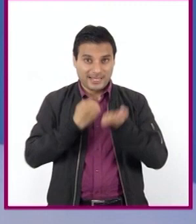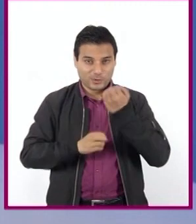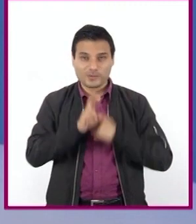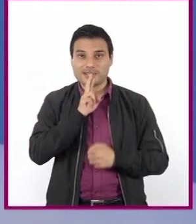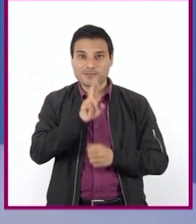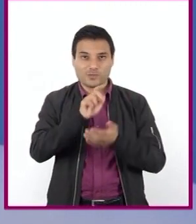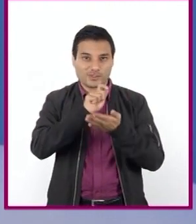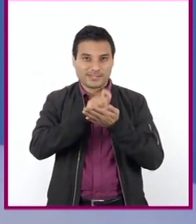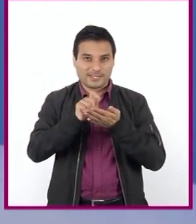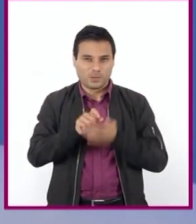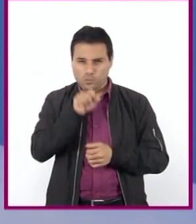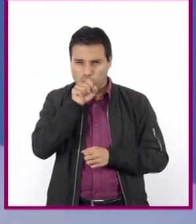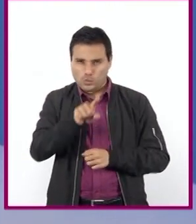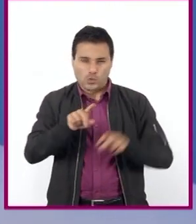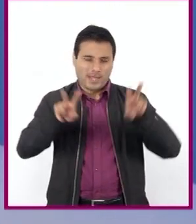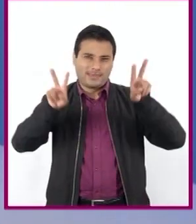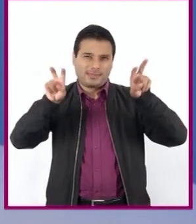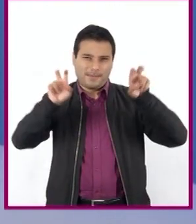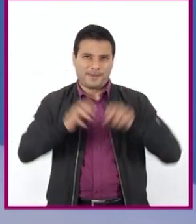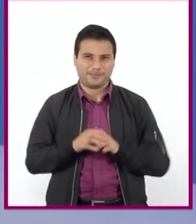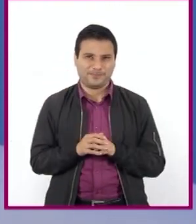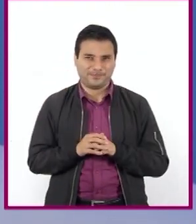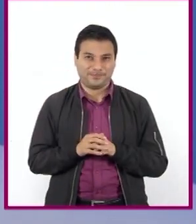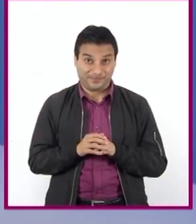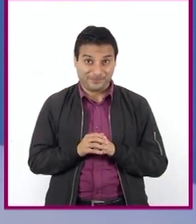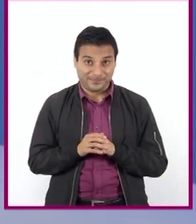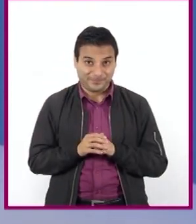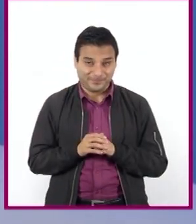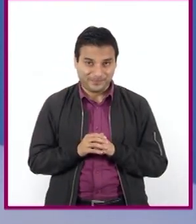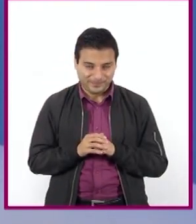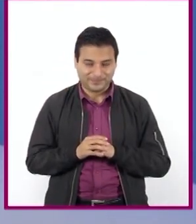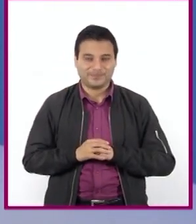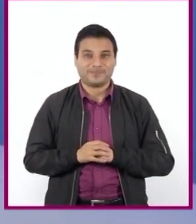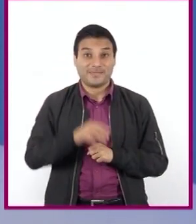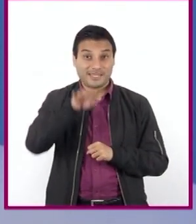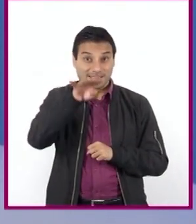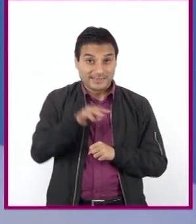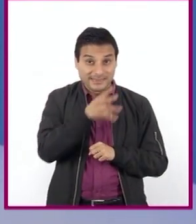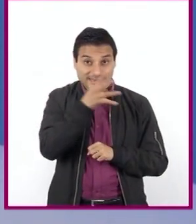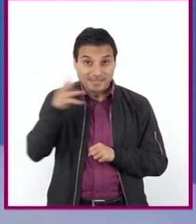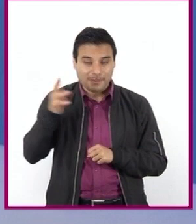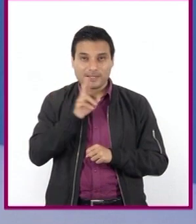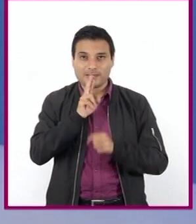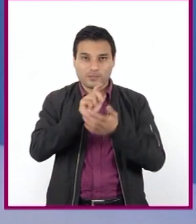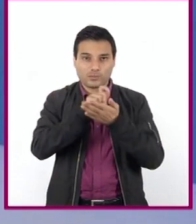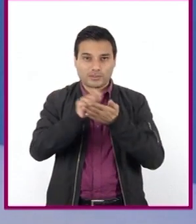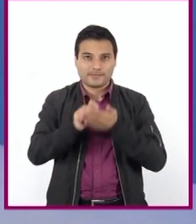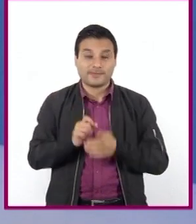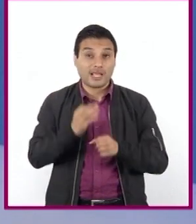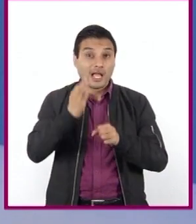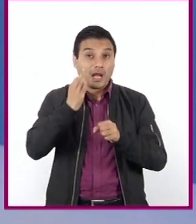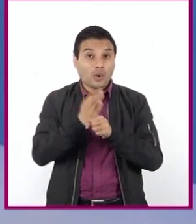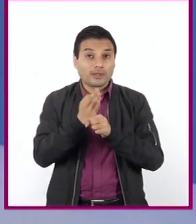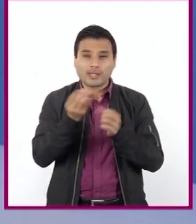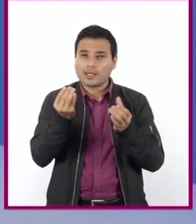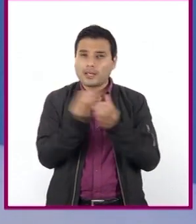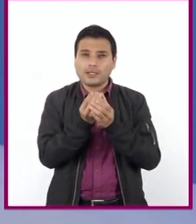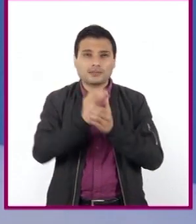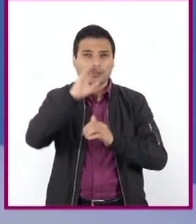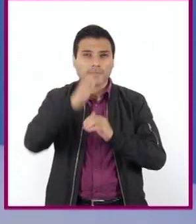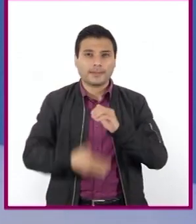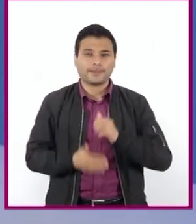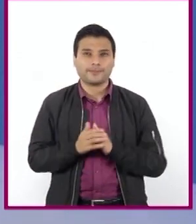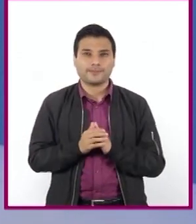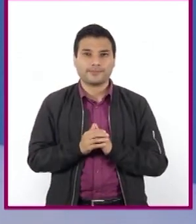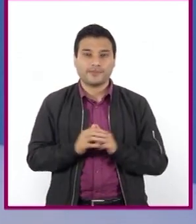que impliquen calcular valores faltantes en una tabla de variación. Por ahora terminamos. Pero